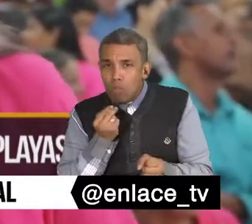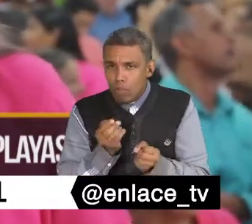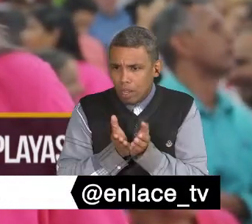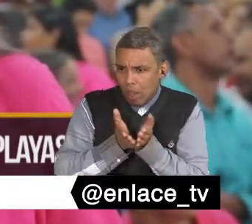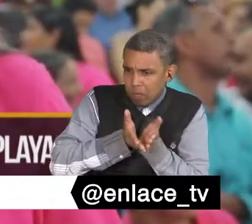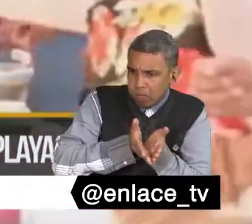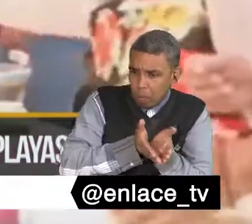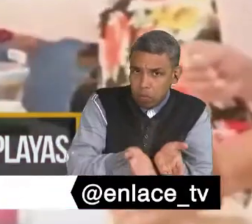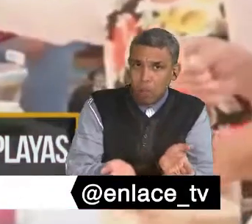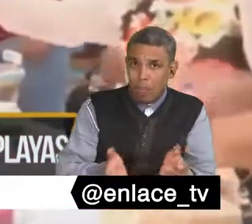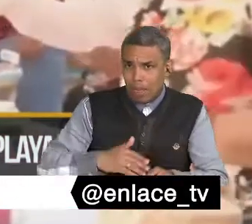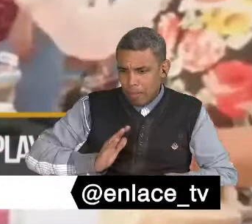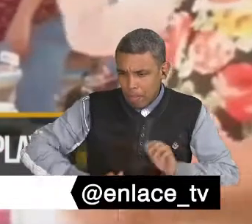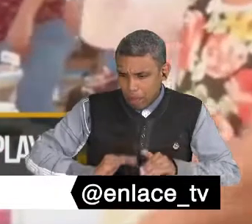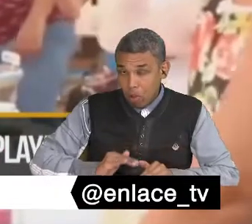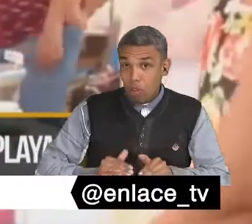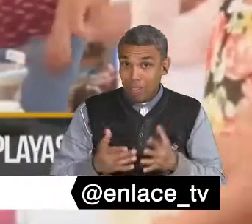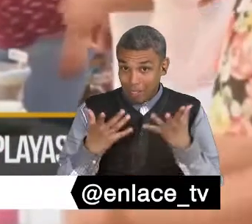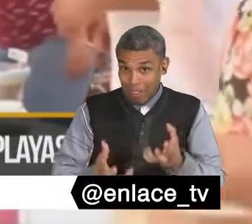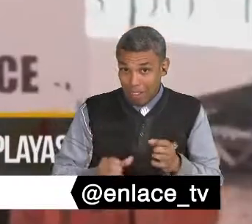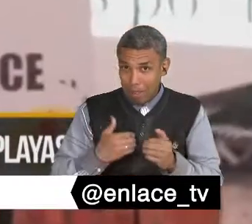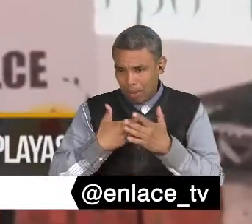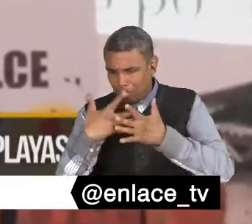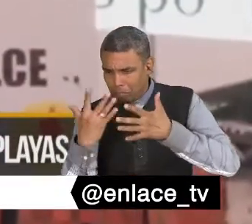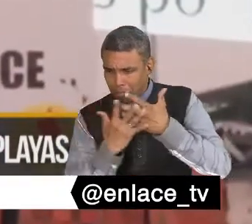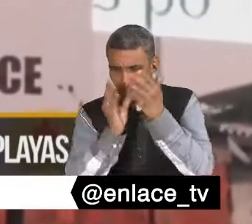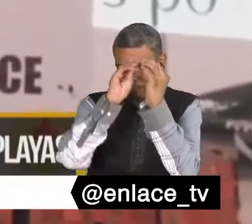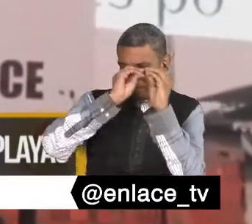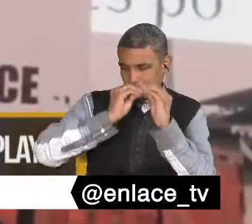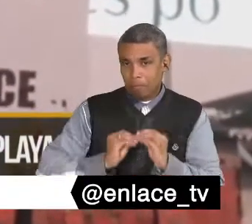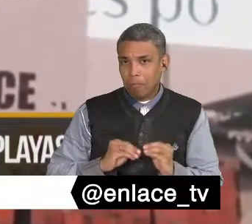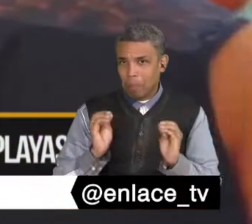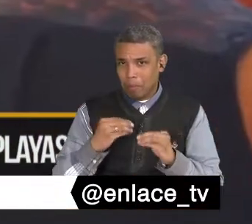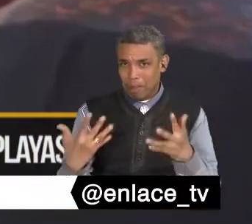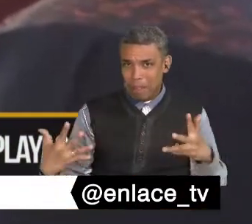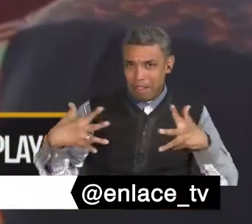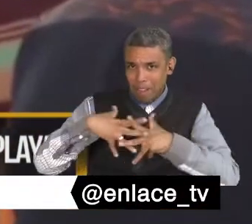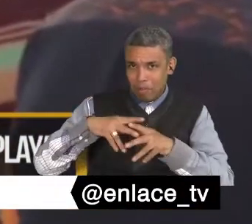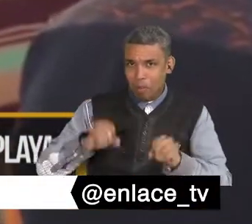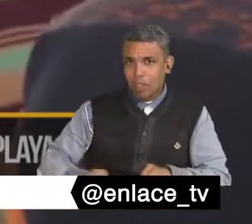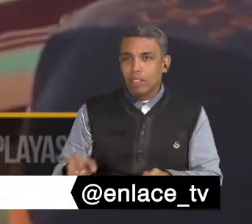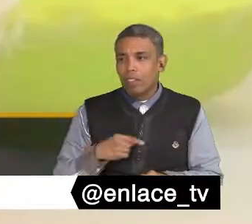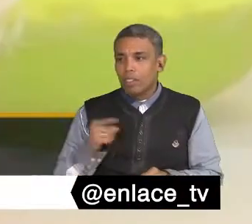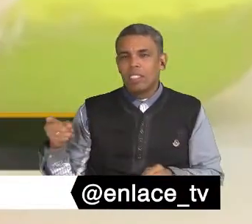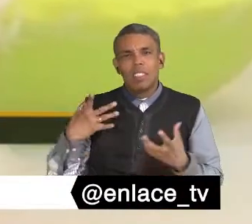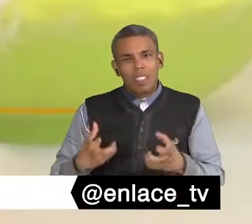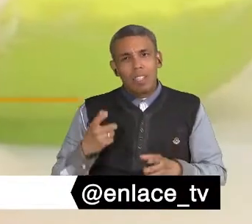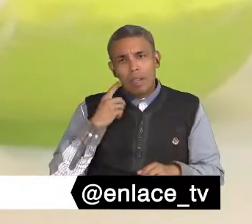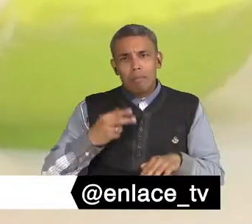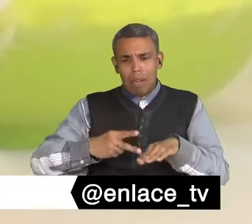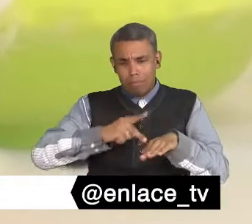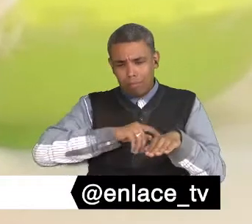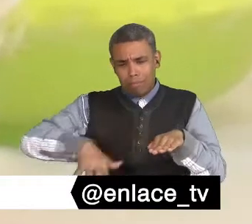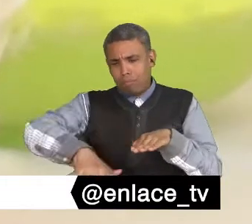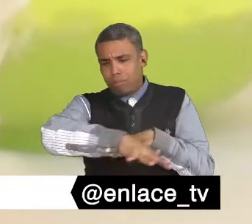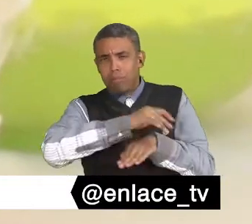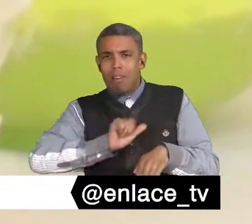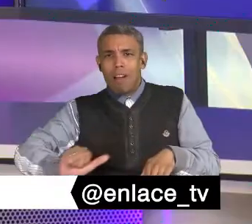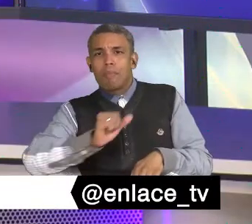el barrio Las Playas. Artistas locales amenizarán el espacio y tendrán a su cargo darle vida a las dulceras de esta